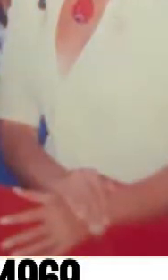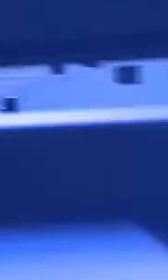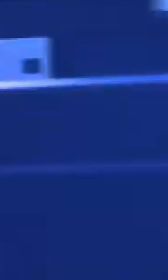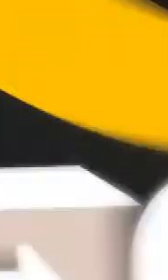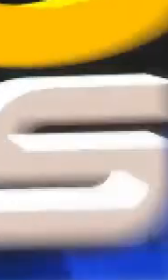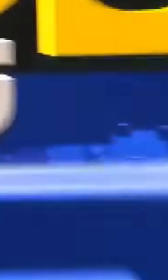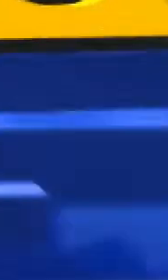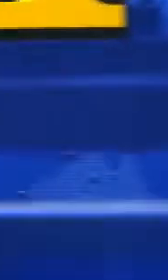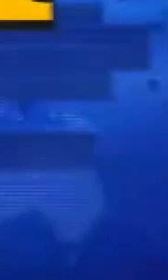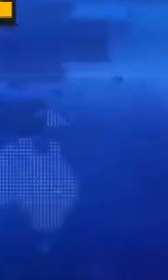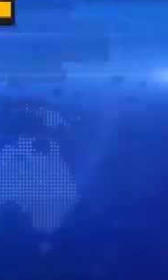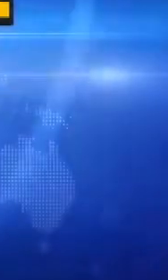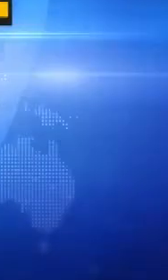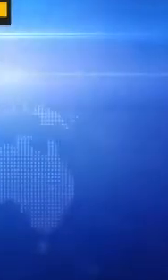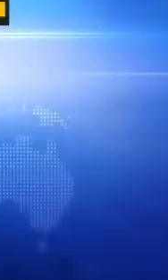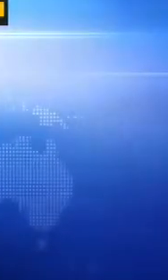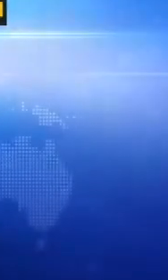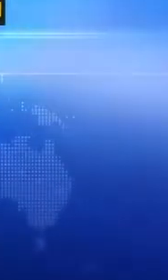Bermeja.